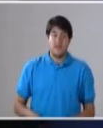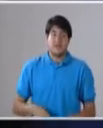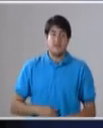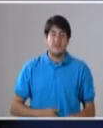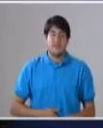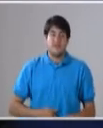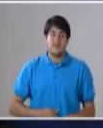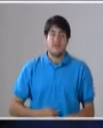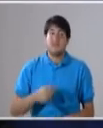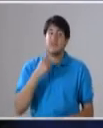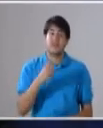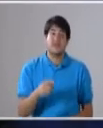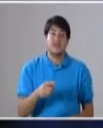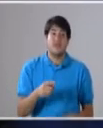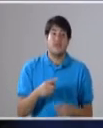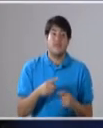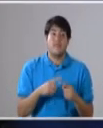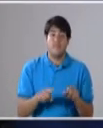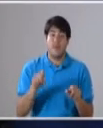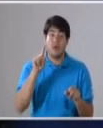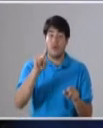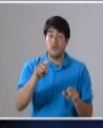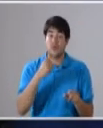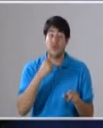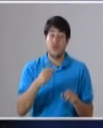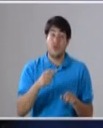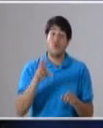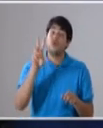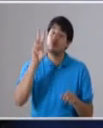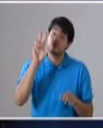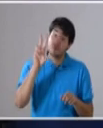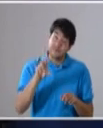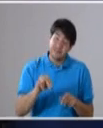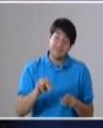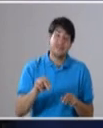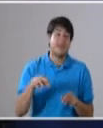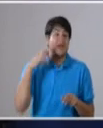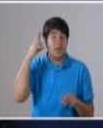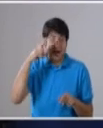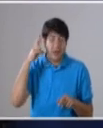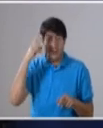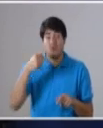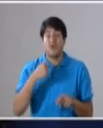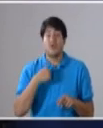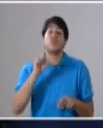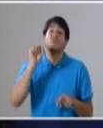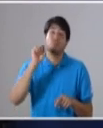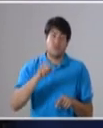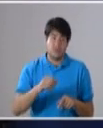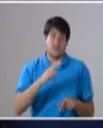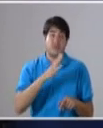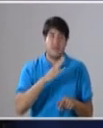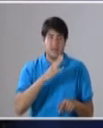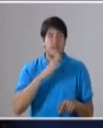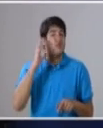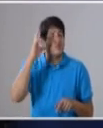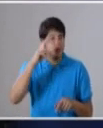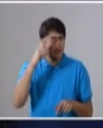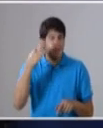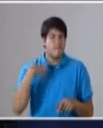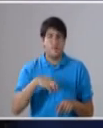hermano, pero usted dijo sin causa. Y yo sí tengo causa para estar bravo con este infeliz.